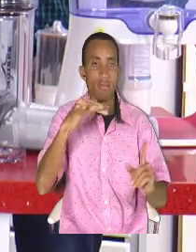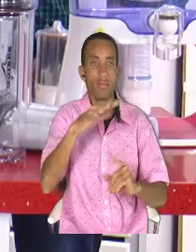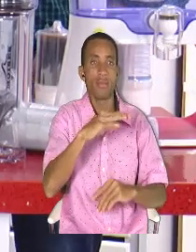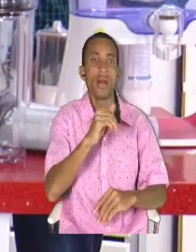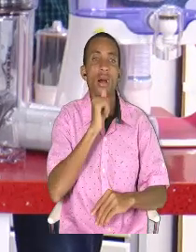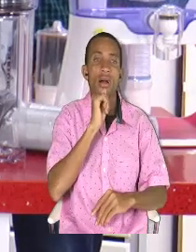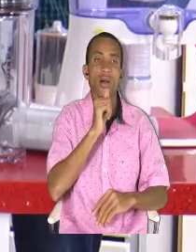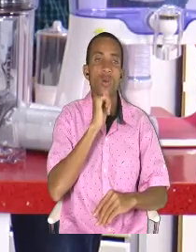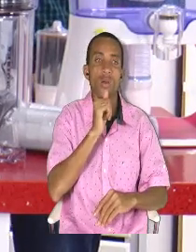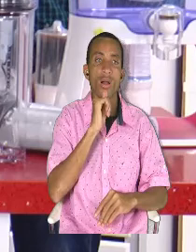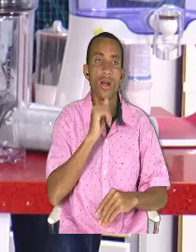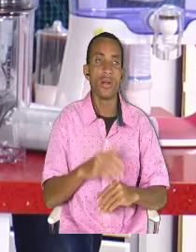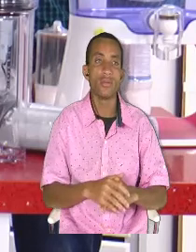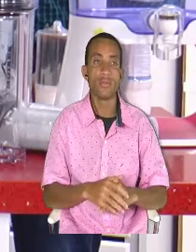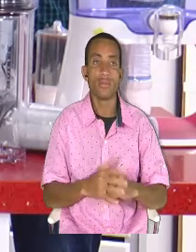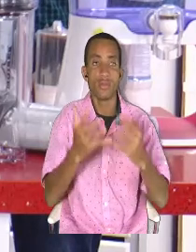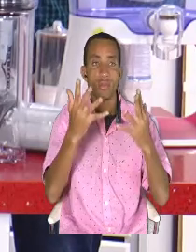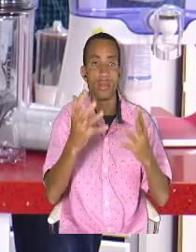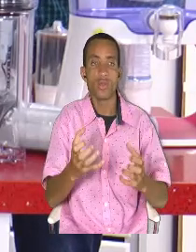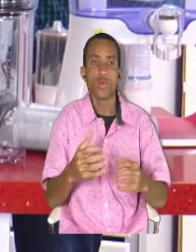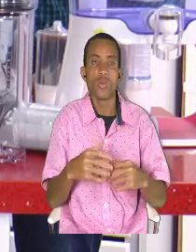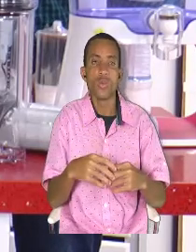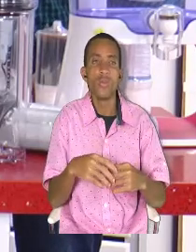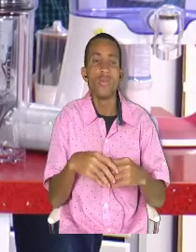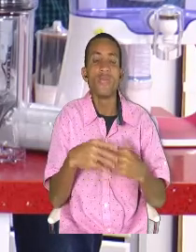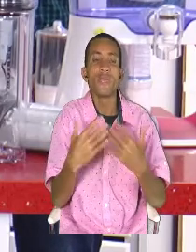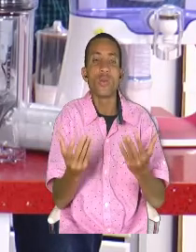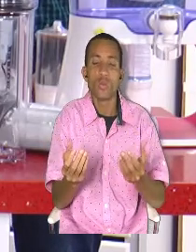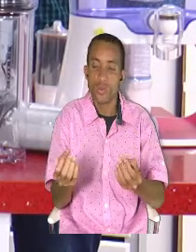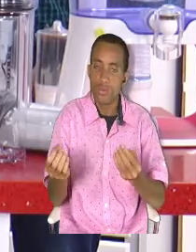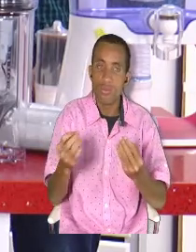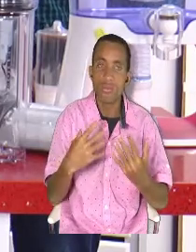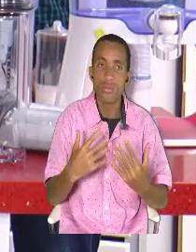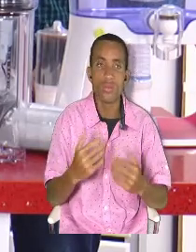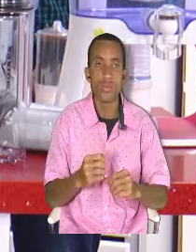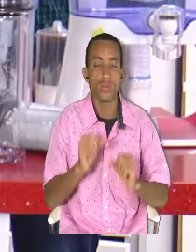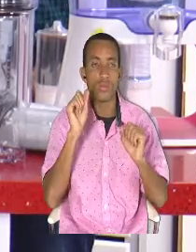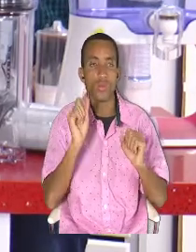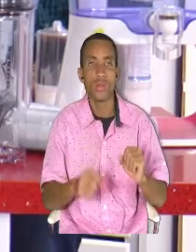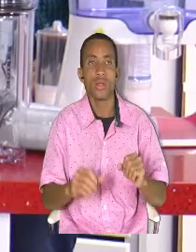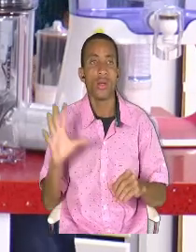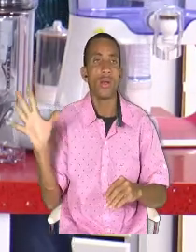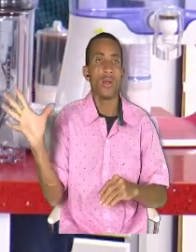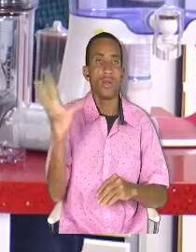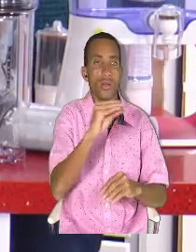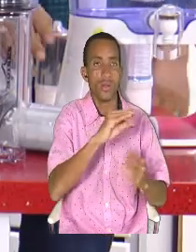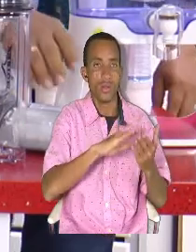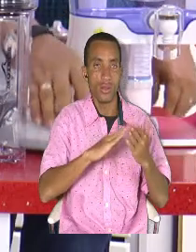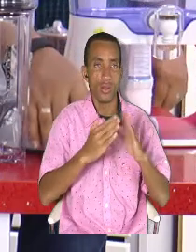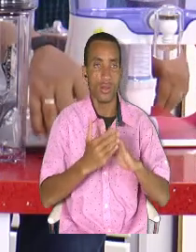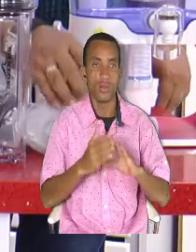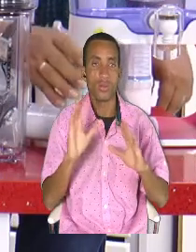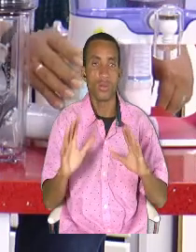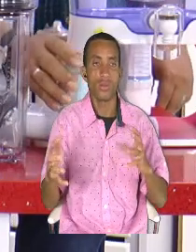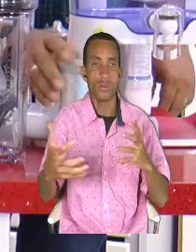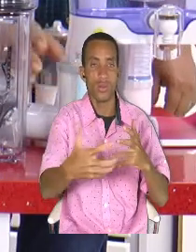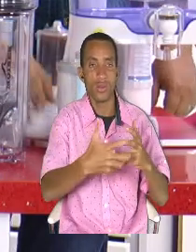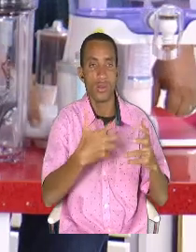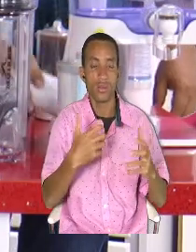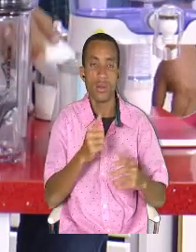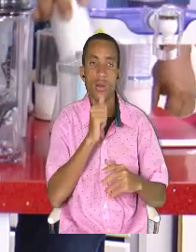Sí, claro. ¿Sí? Entonces queríamos saber de pronto, ¿qué producto nos puede brindar usted para toda la comunidad barranqueña sobre el sistema del agua? Bueno,